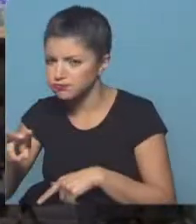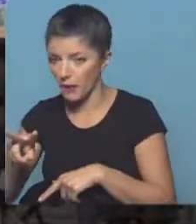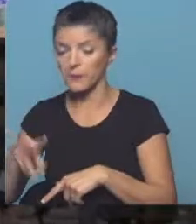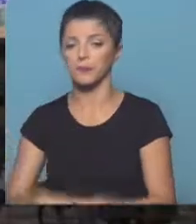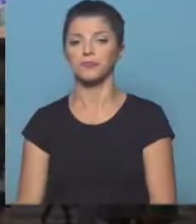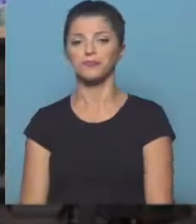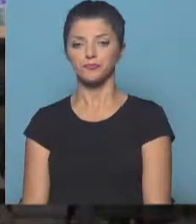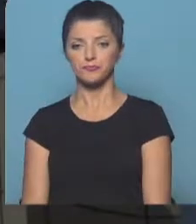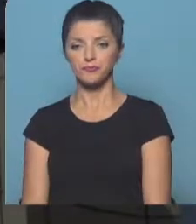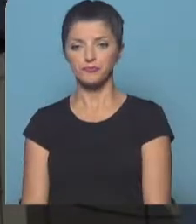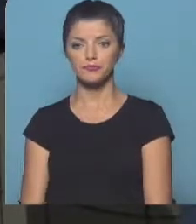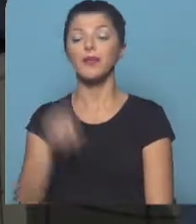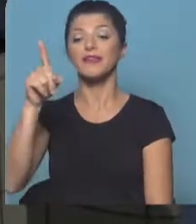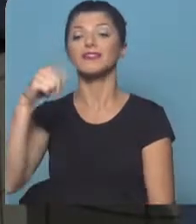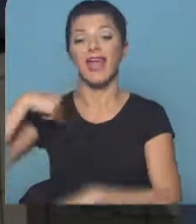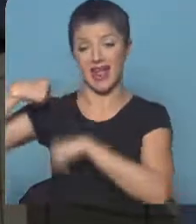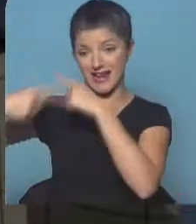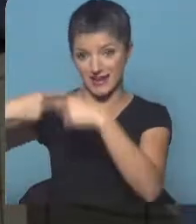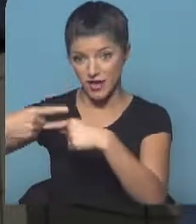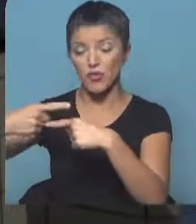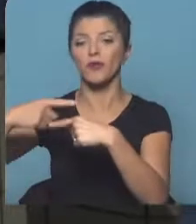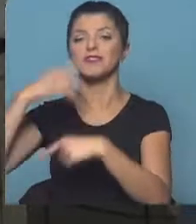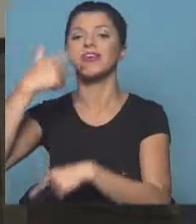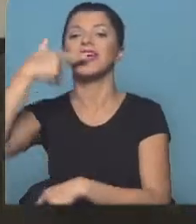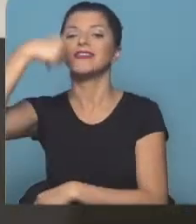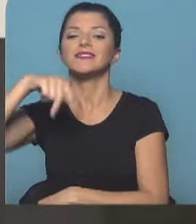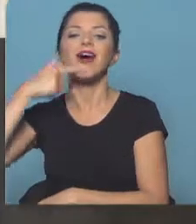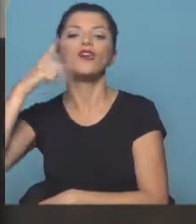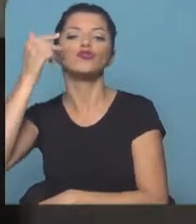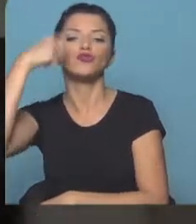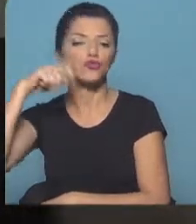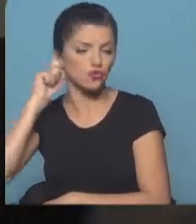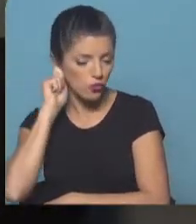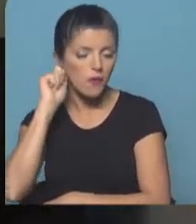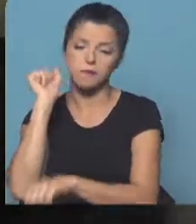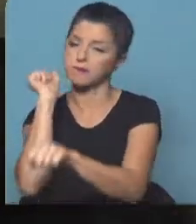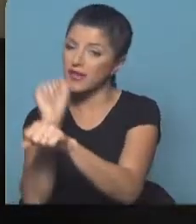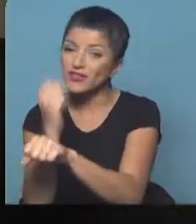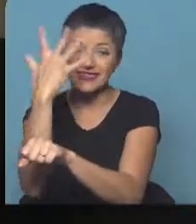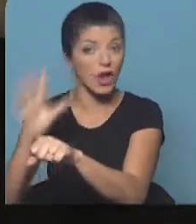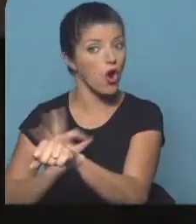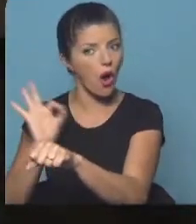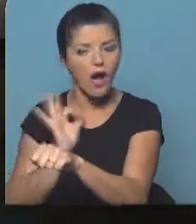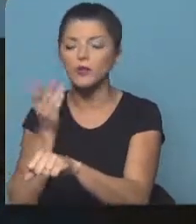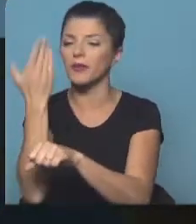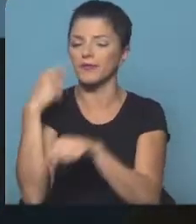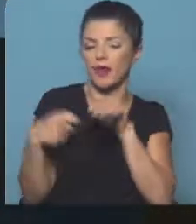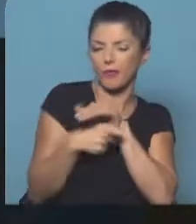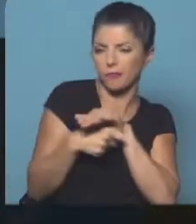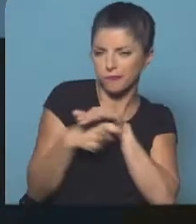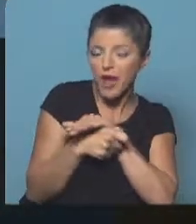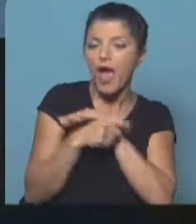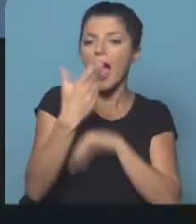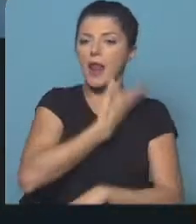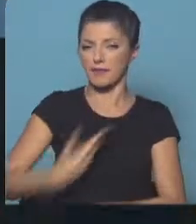Prisión para el heredero de Samsung. Recibió 5 años de cárcel por entregar sobornos a la destituida presidenta de Corea